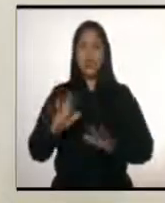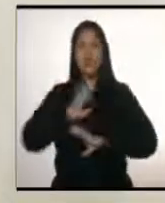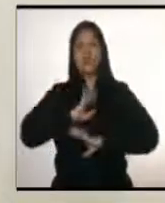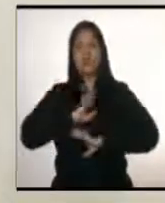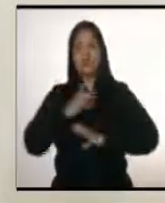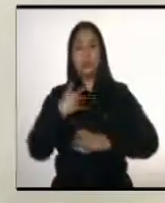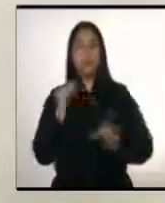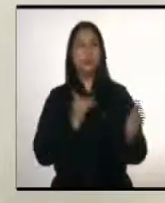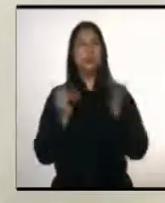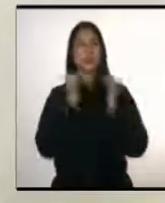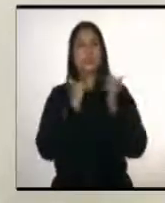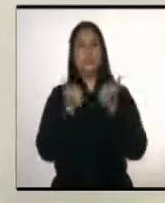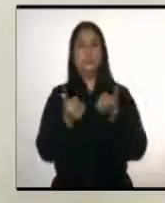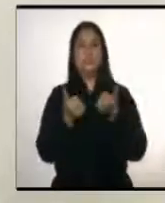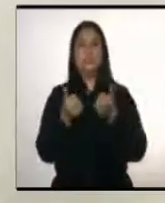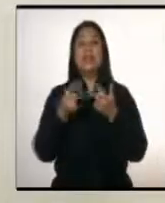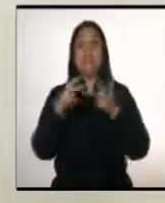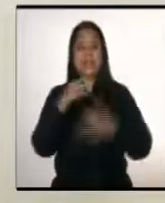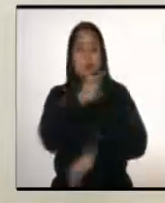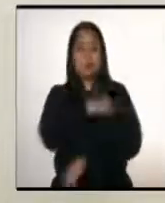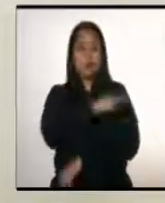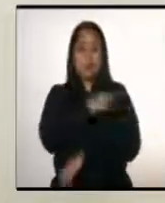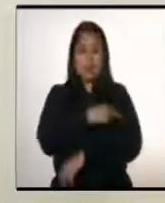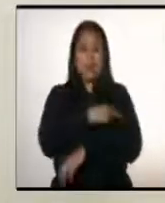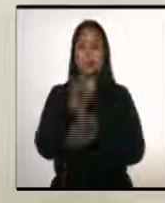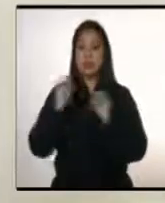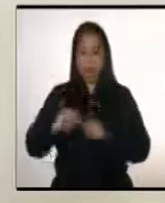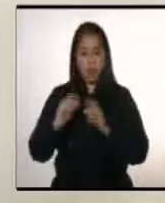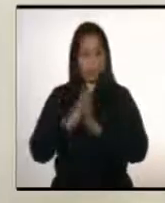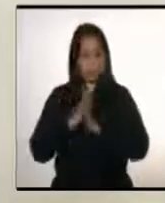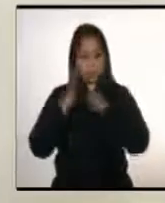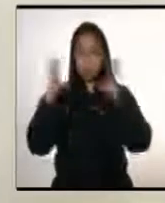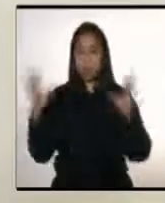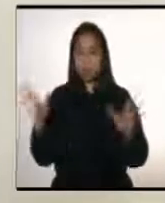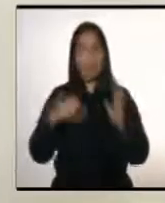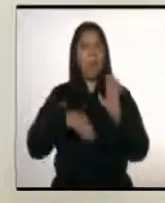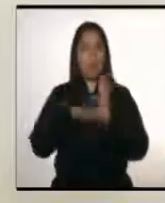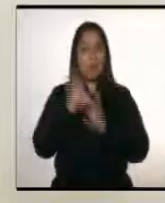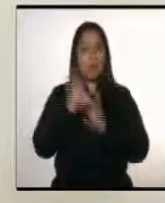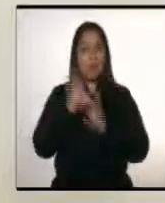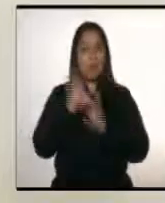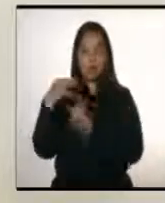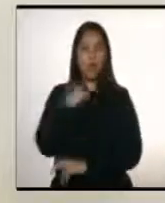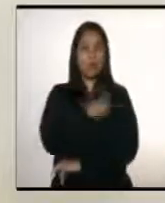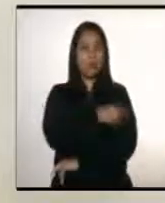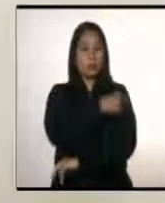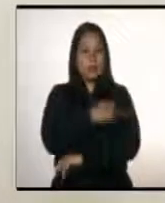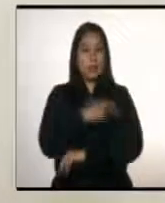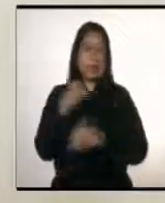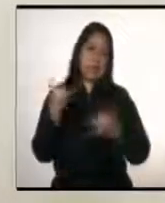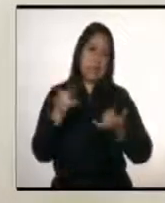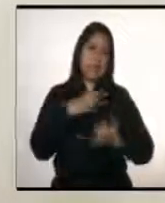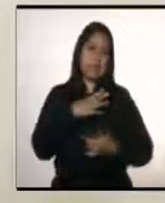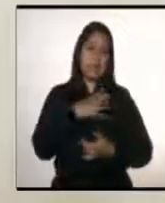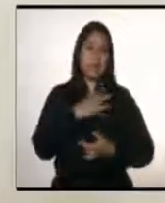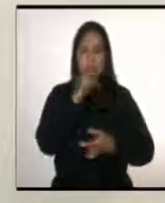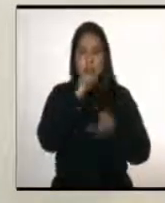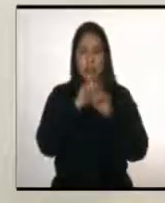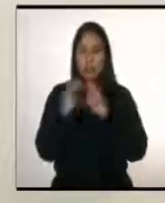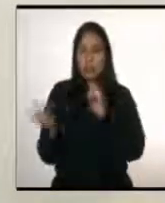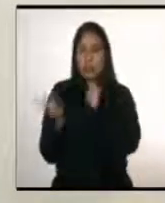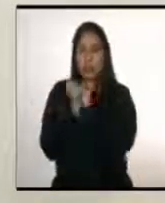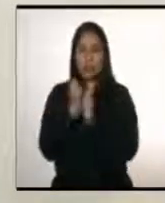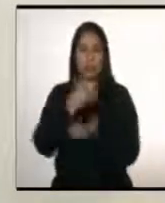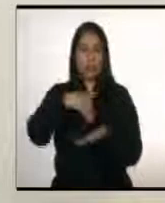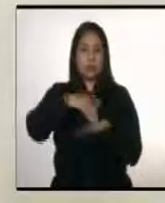hospitalaria de manera que podamos seguir creciendo en ella, readecuando los hospitales, parte de lo que junto con el Centro de Gobierno,